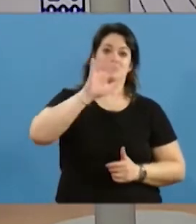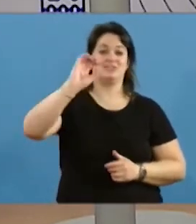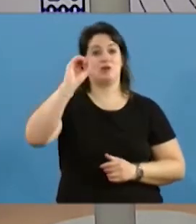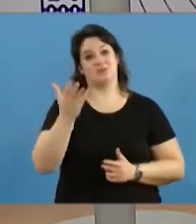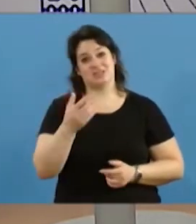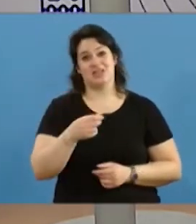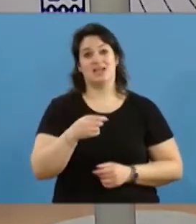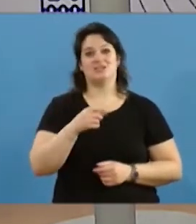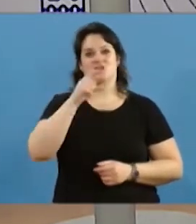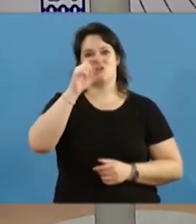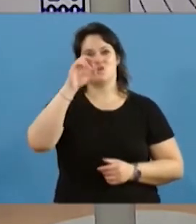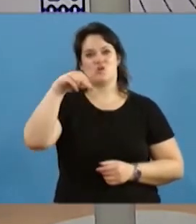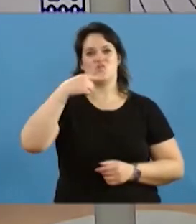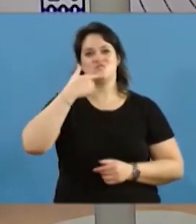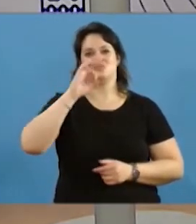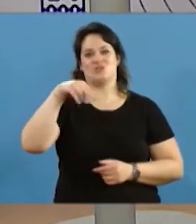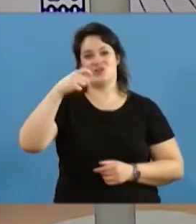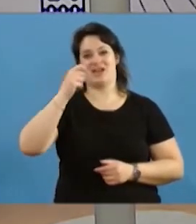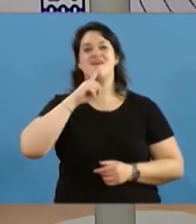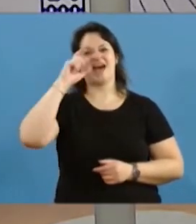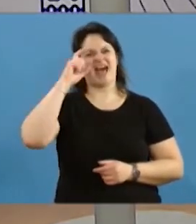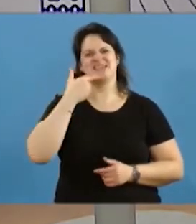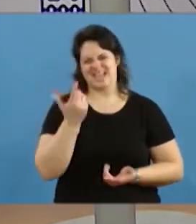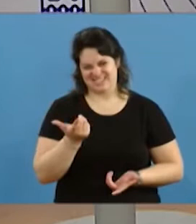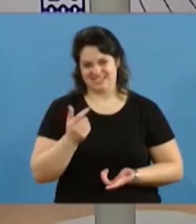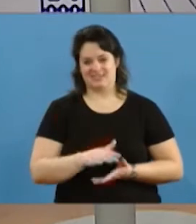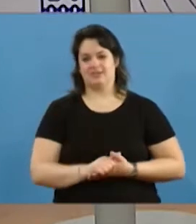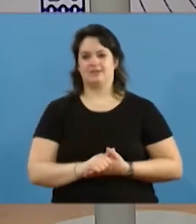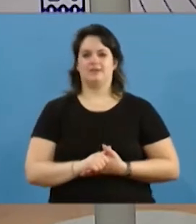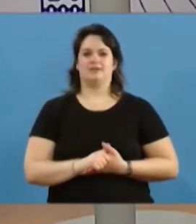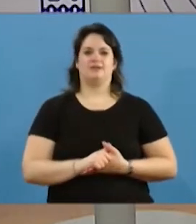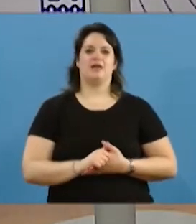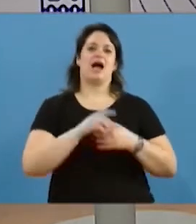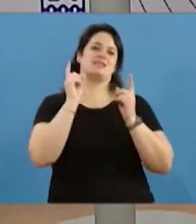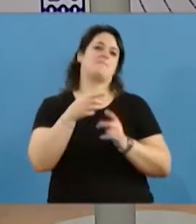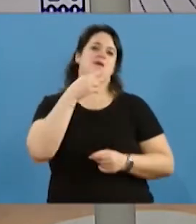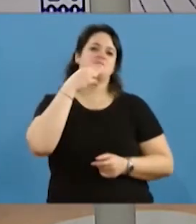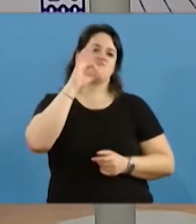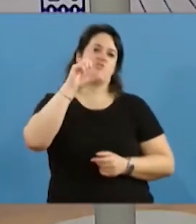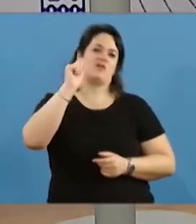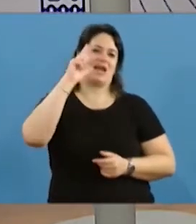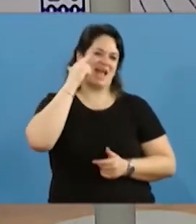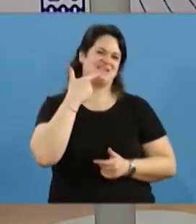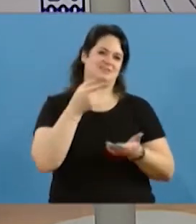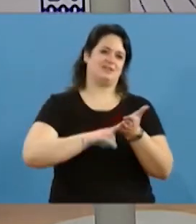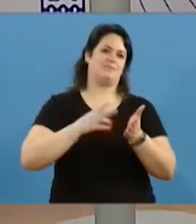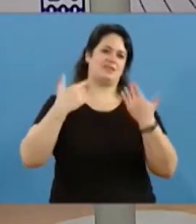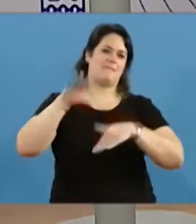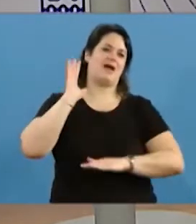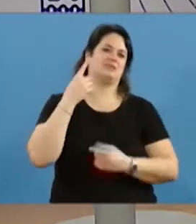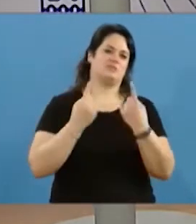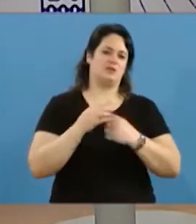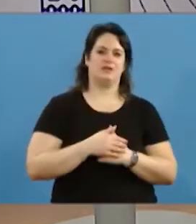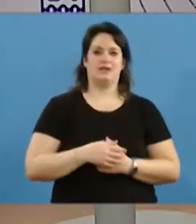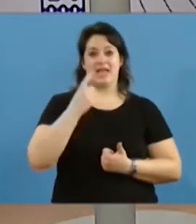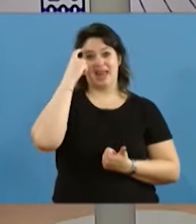son consonantes. ¿Sí? ¿Qué más después dice? Busqué algunas vocales que eran las que más se repetían y ¿cuáles decían eran? A ver.